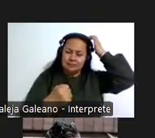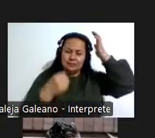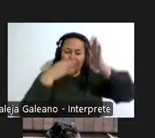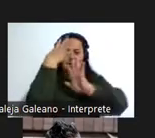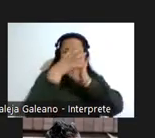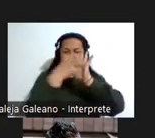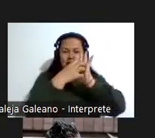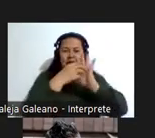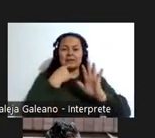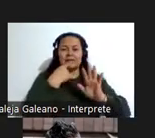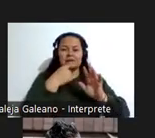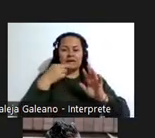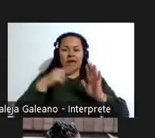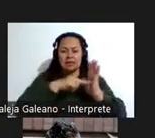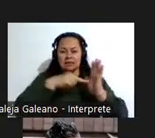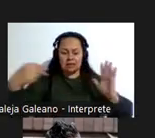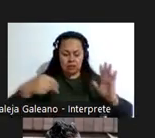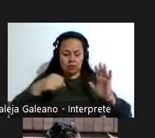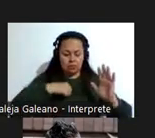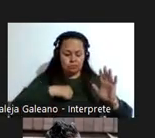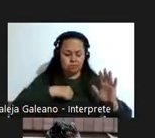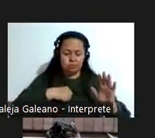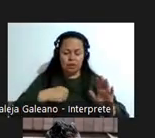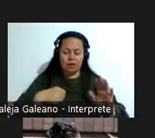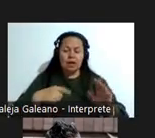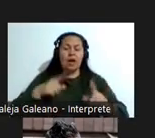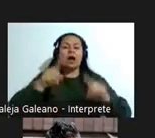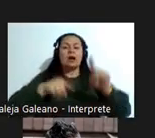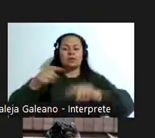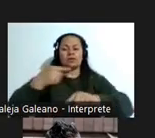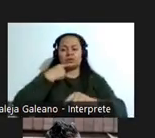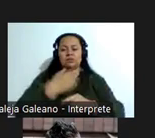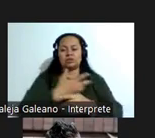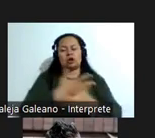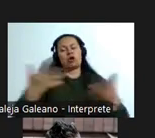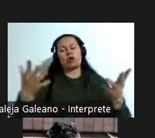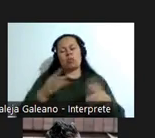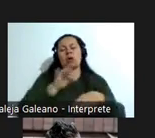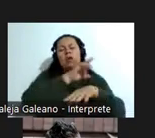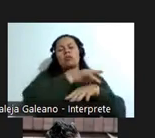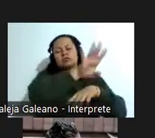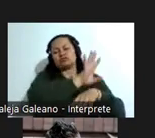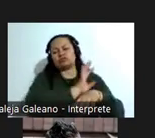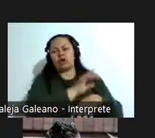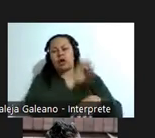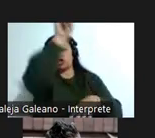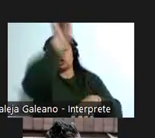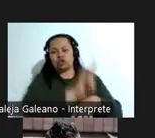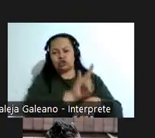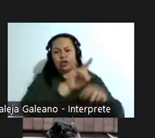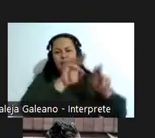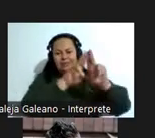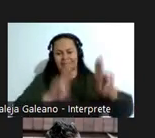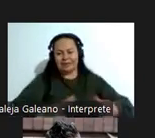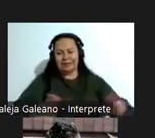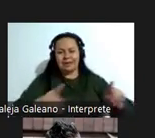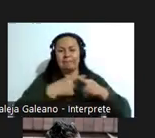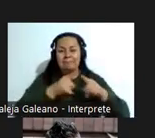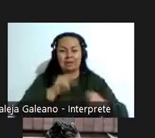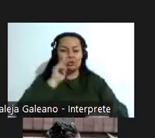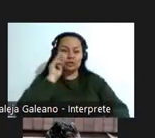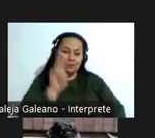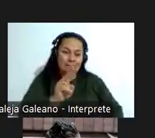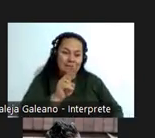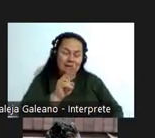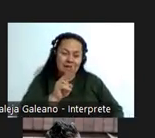con las tecnologías que tengo. Y entonces, bueno, la bajé de internet. Pero si ustedes ven esta